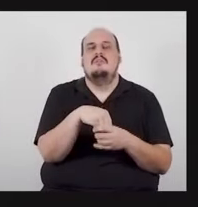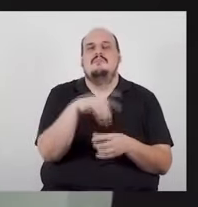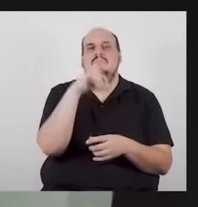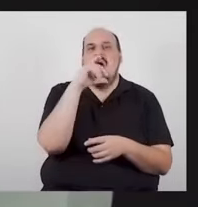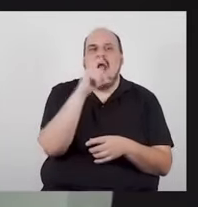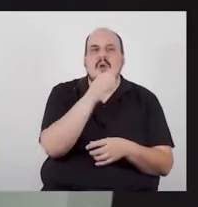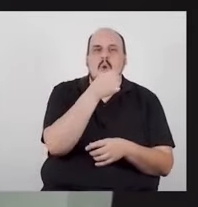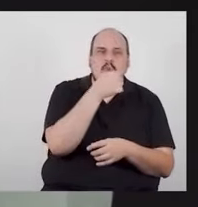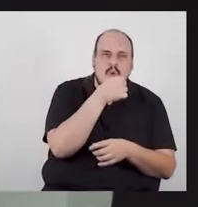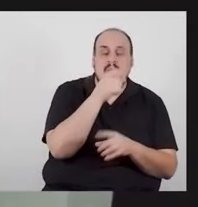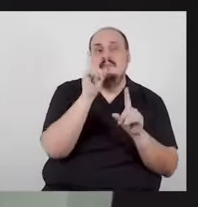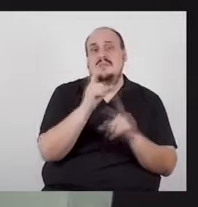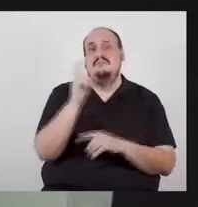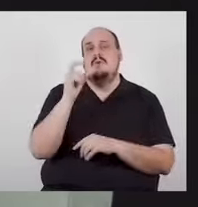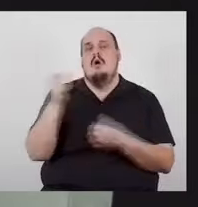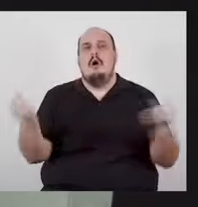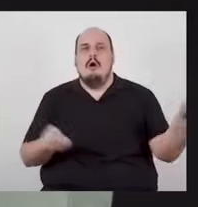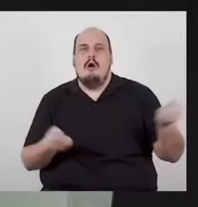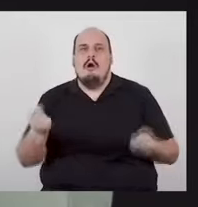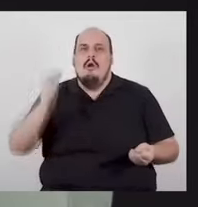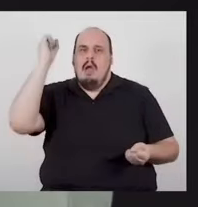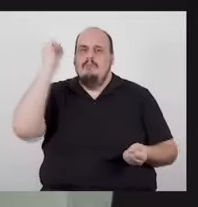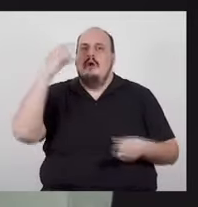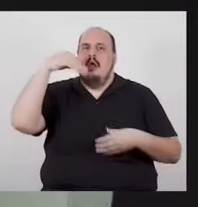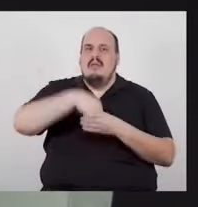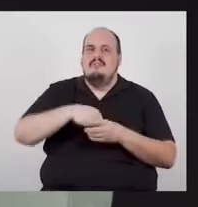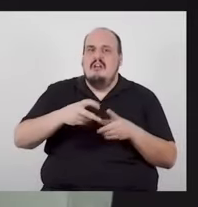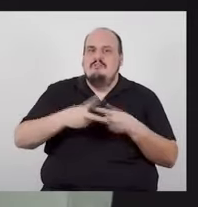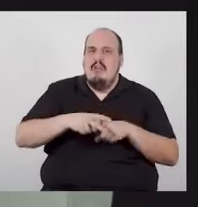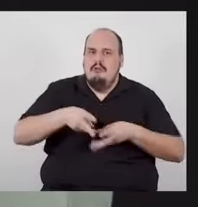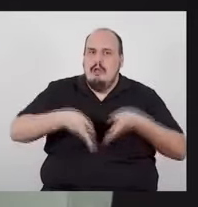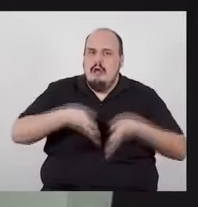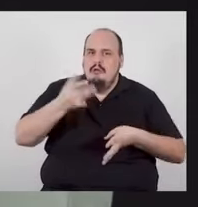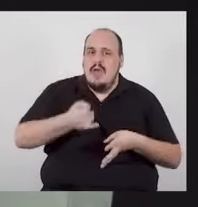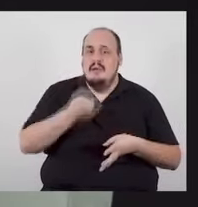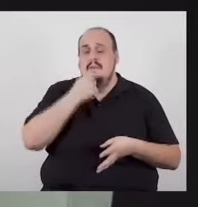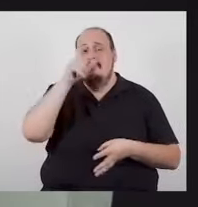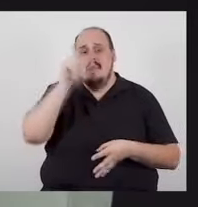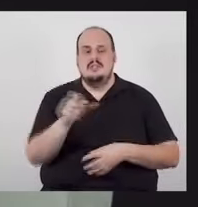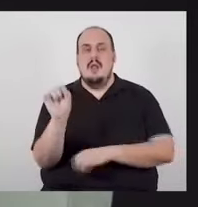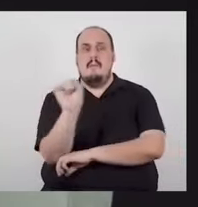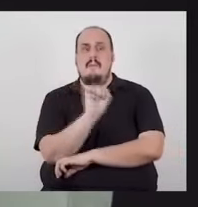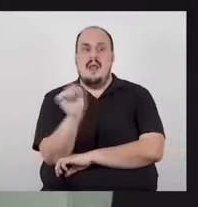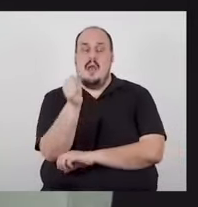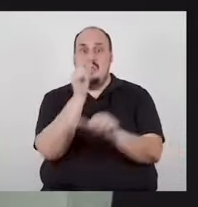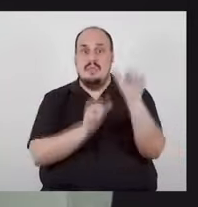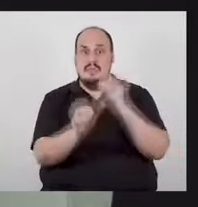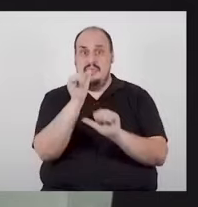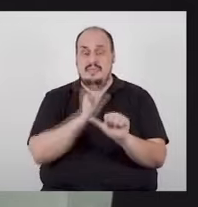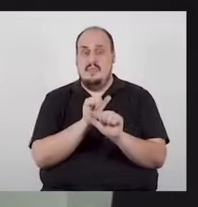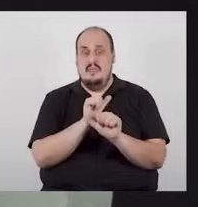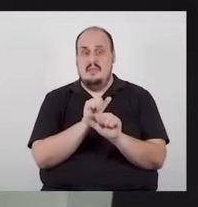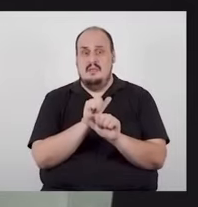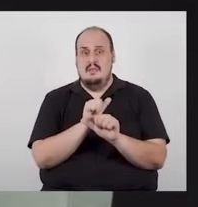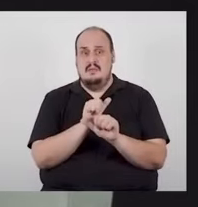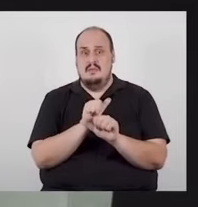en muchos camiones que tienen tecnología incorporada, que si el que maneja tomó, está acá, y no